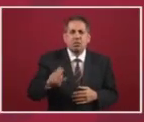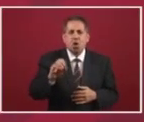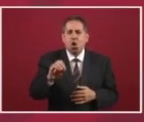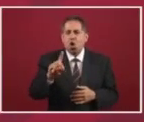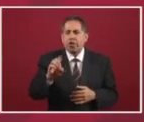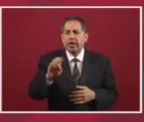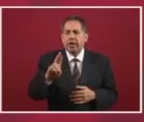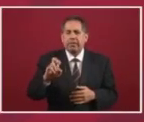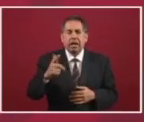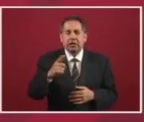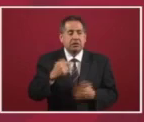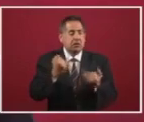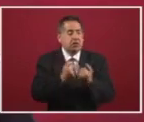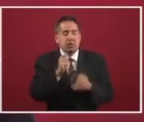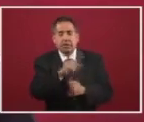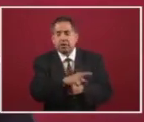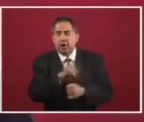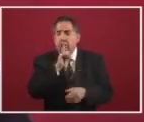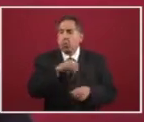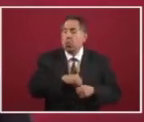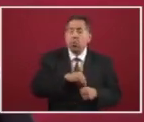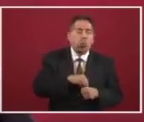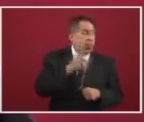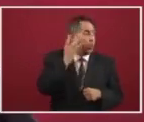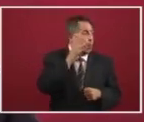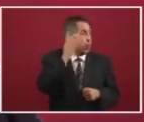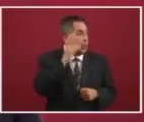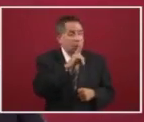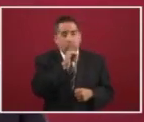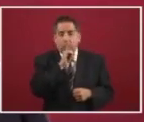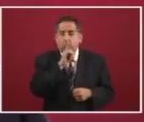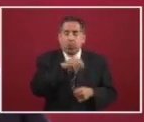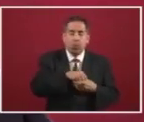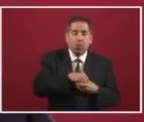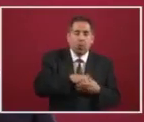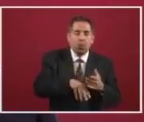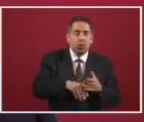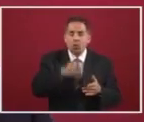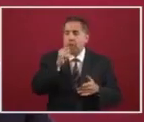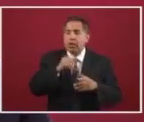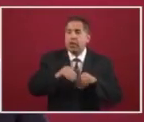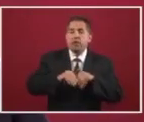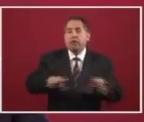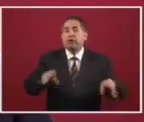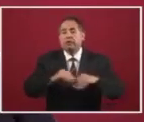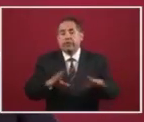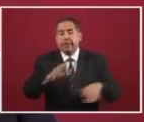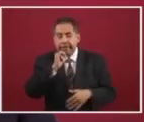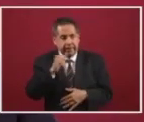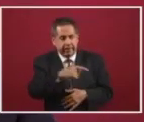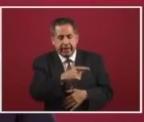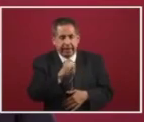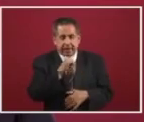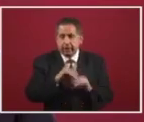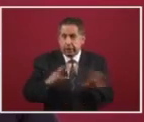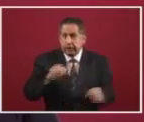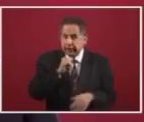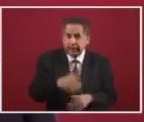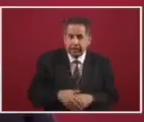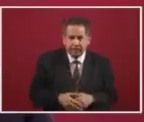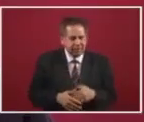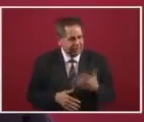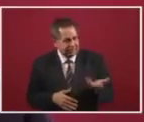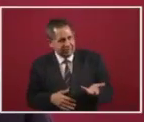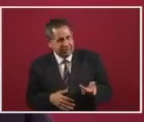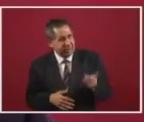Se prestaron a que no se diera a conocer la información, pero así